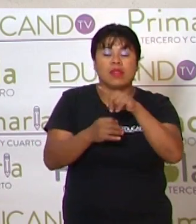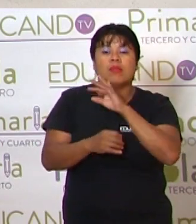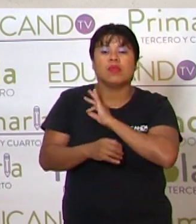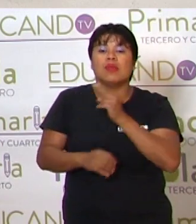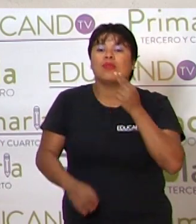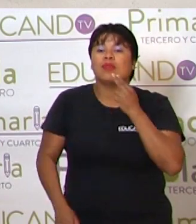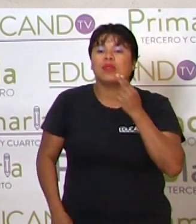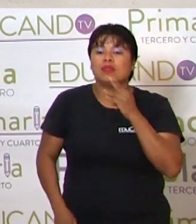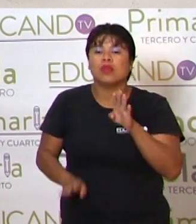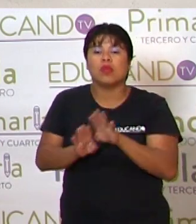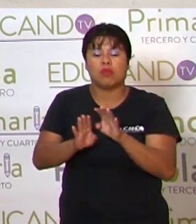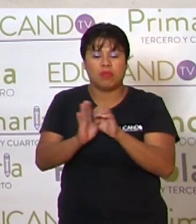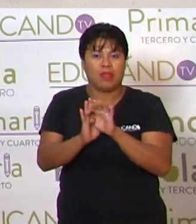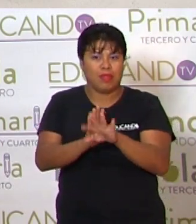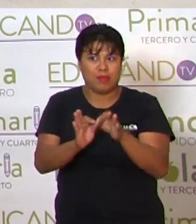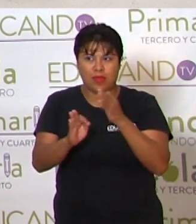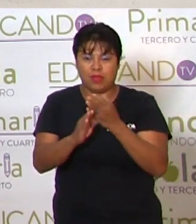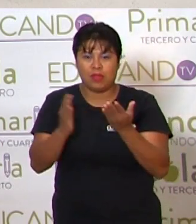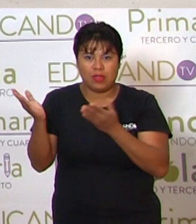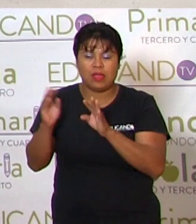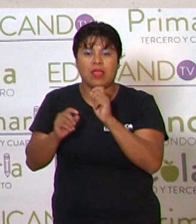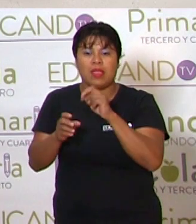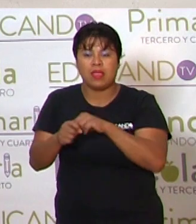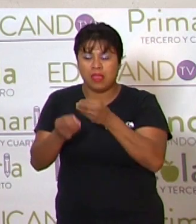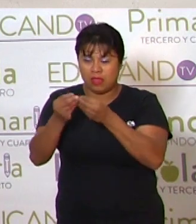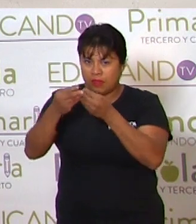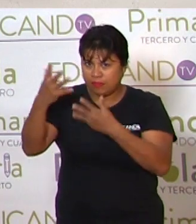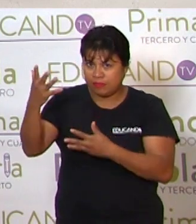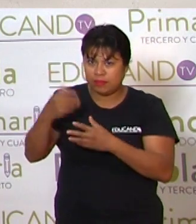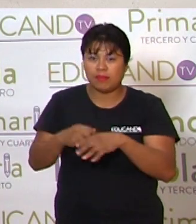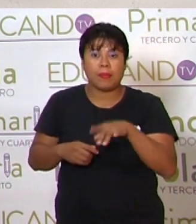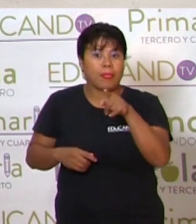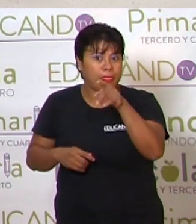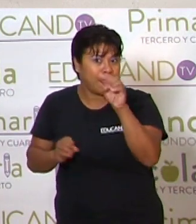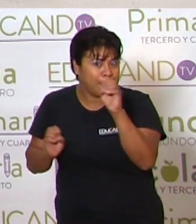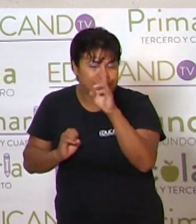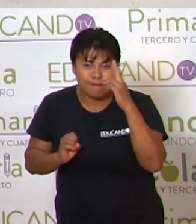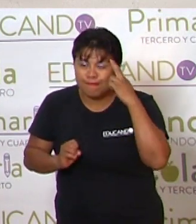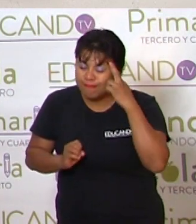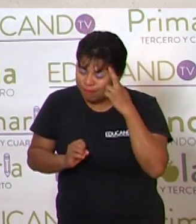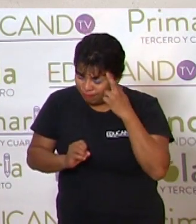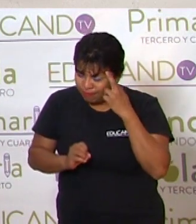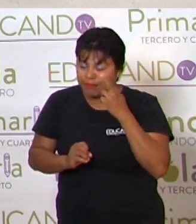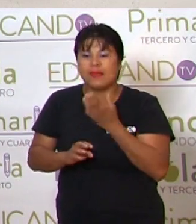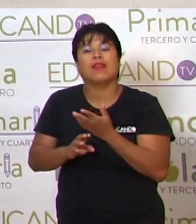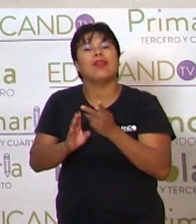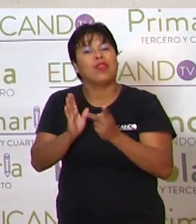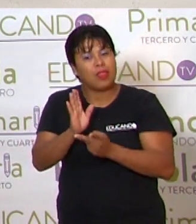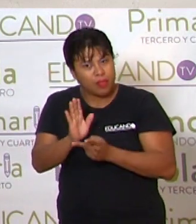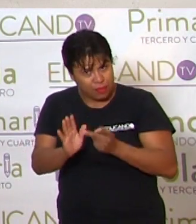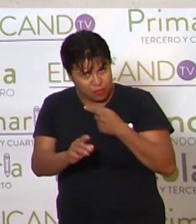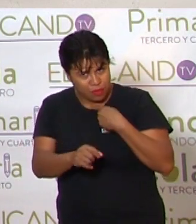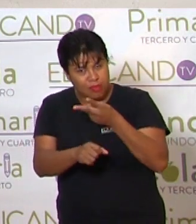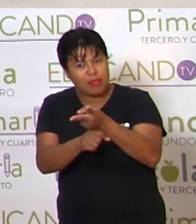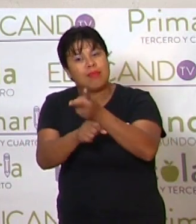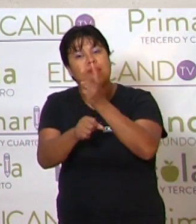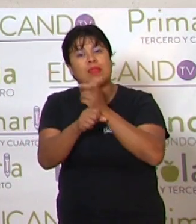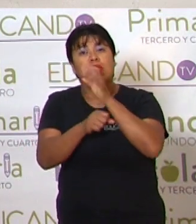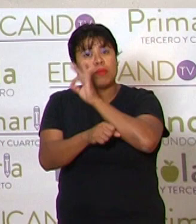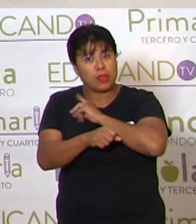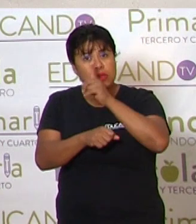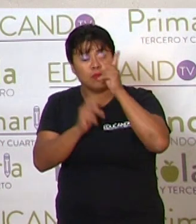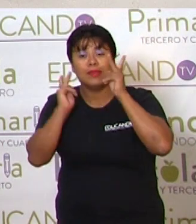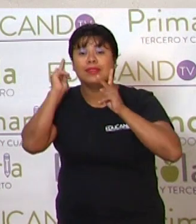para utilizarlos, como por ejemplo acá, en las descripciones. Bien, si no lo recuerdas, nuevamente te invito a que